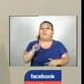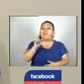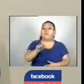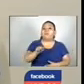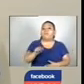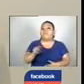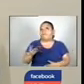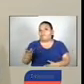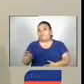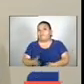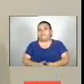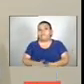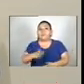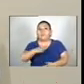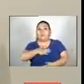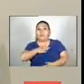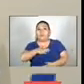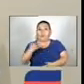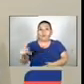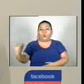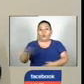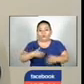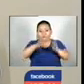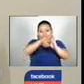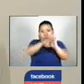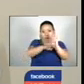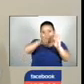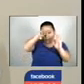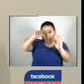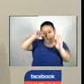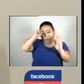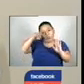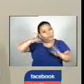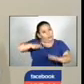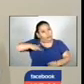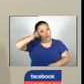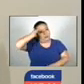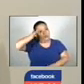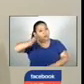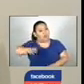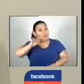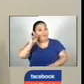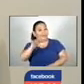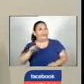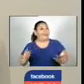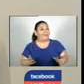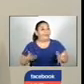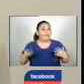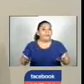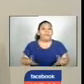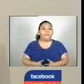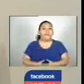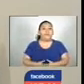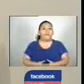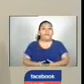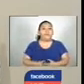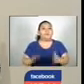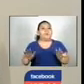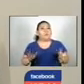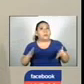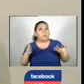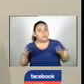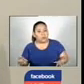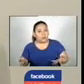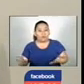pues tenemos líneas trazadas. Yo creo que el hecho mismo de venir pues